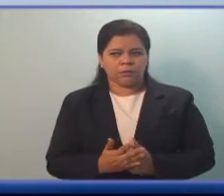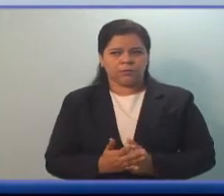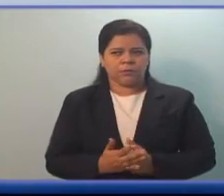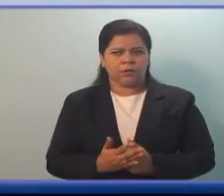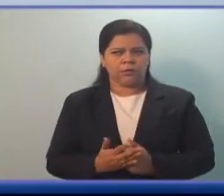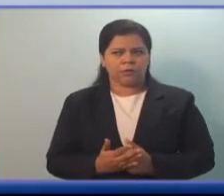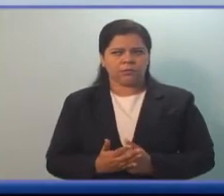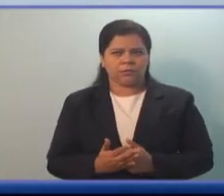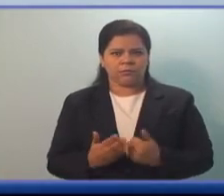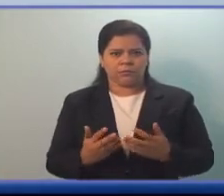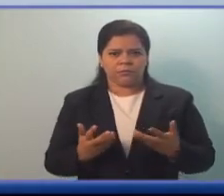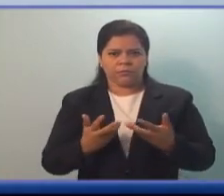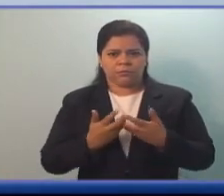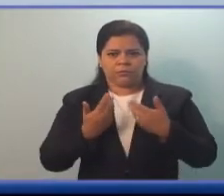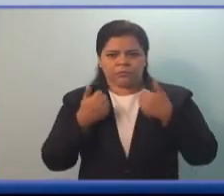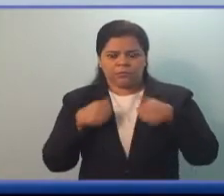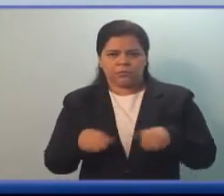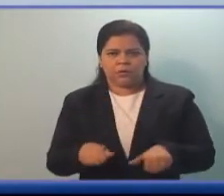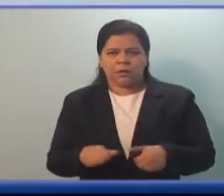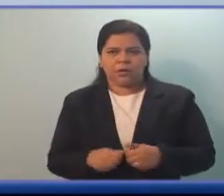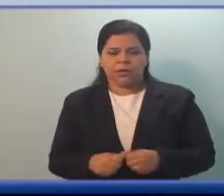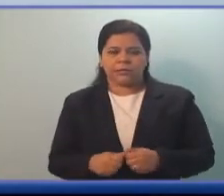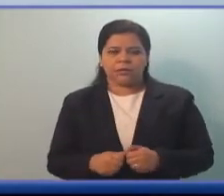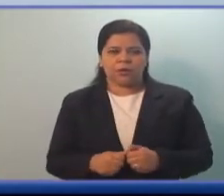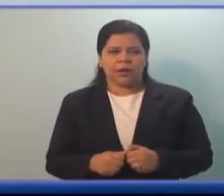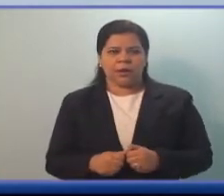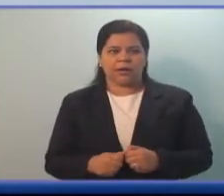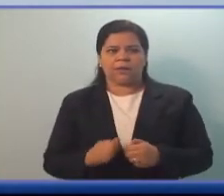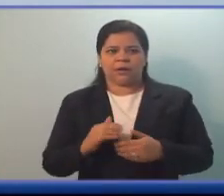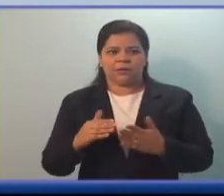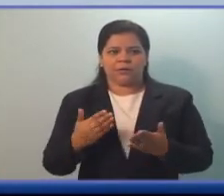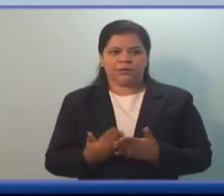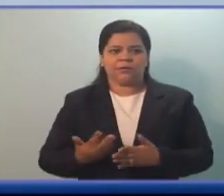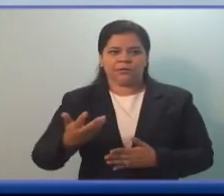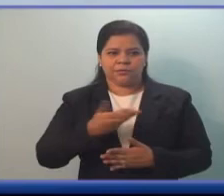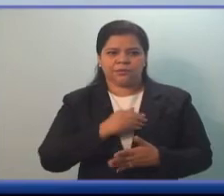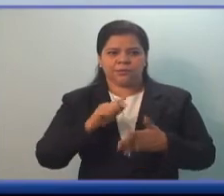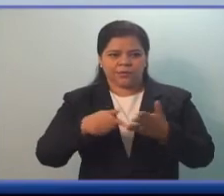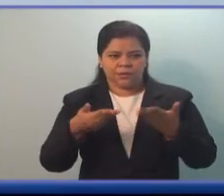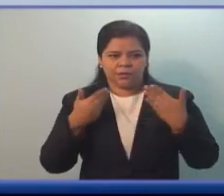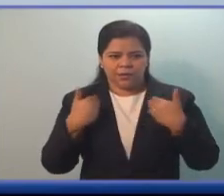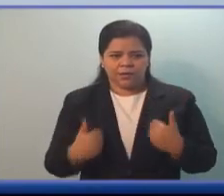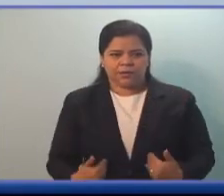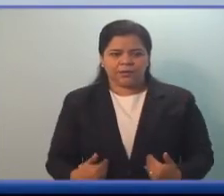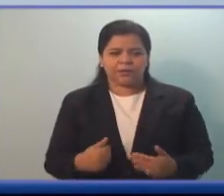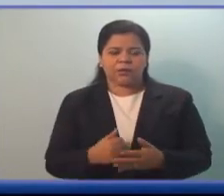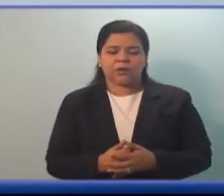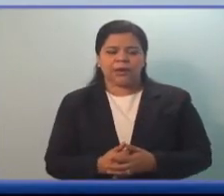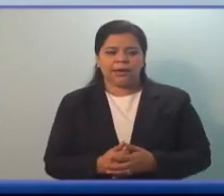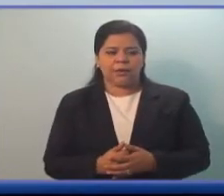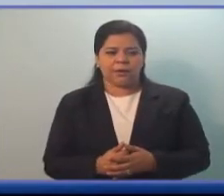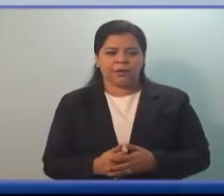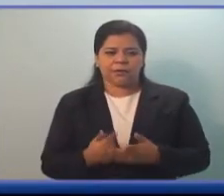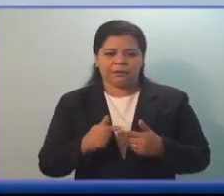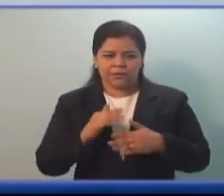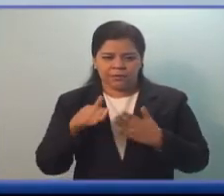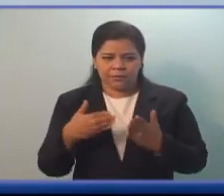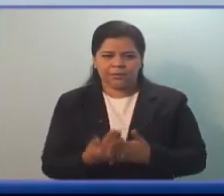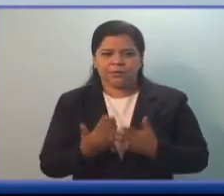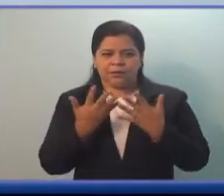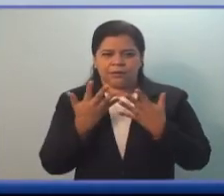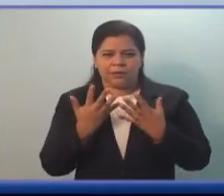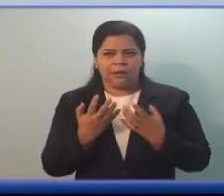también requieren cierta invención. Eso no justifica para que un Estado deje de cumplirlos. Lo que el Estado tiene que hacer es